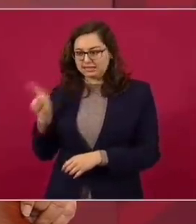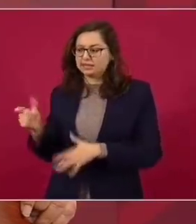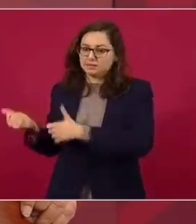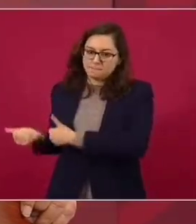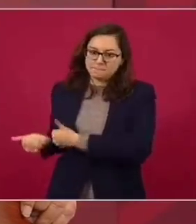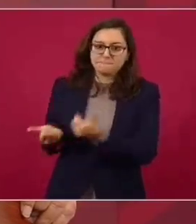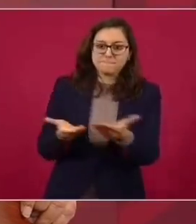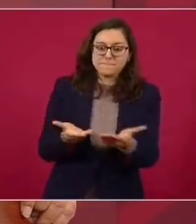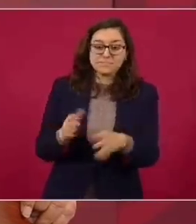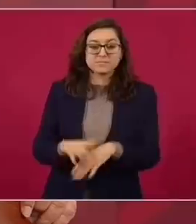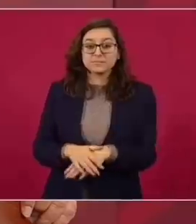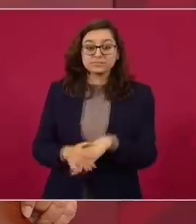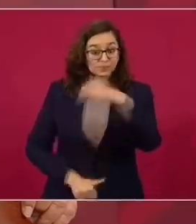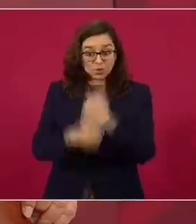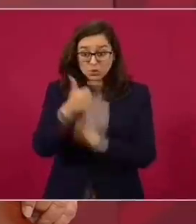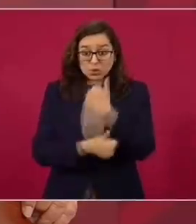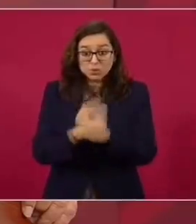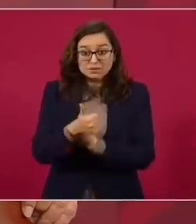No licitaron.